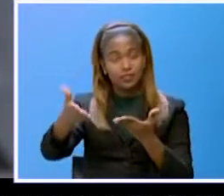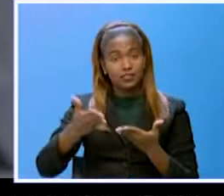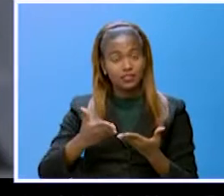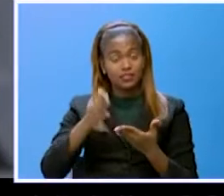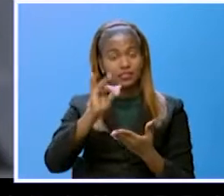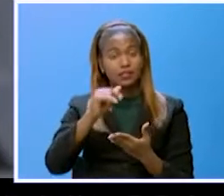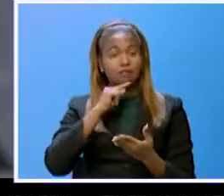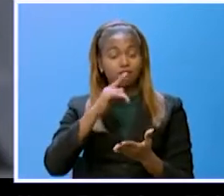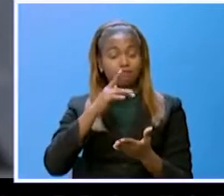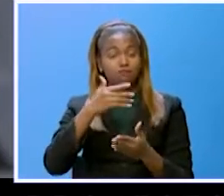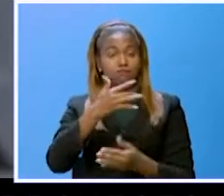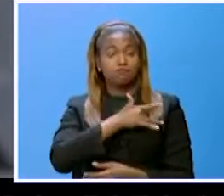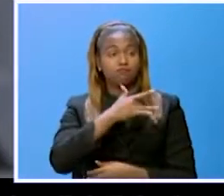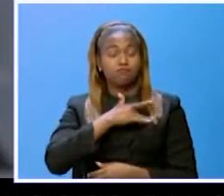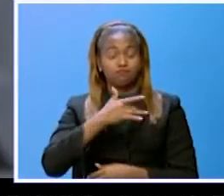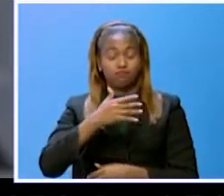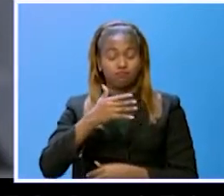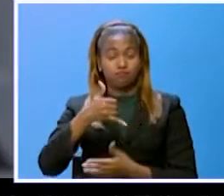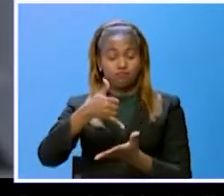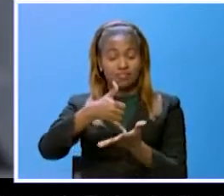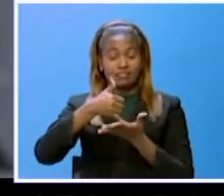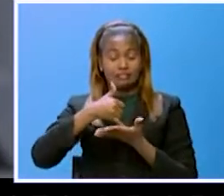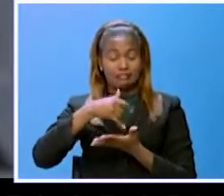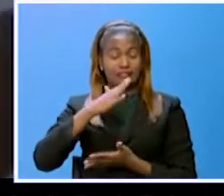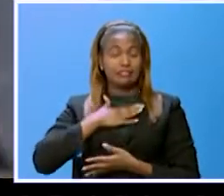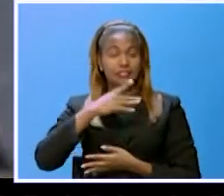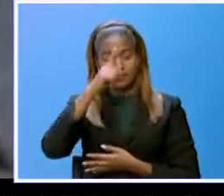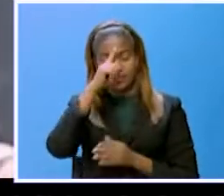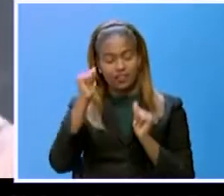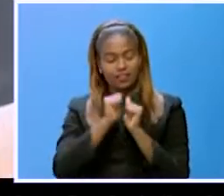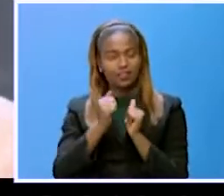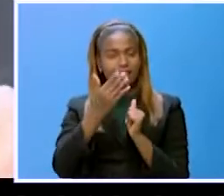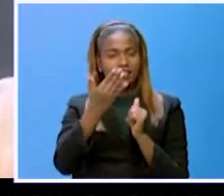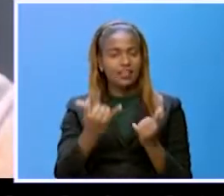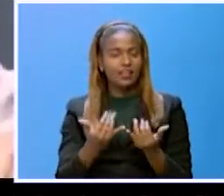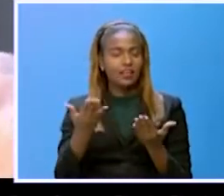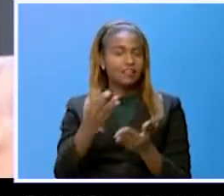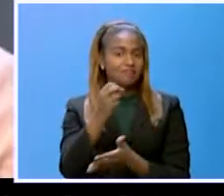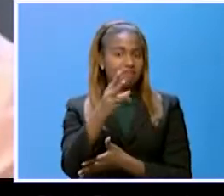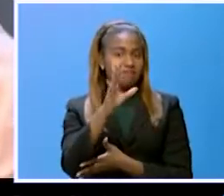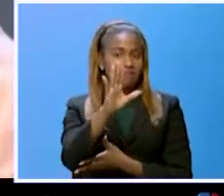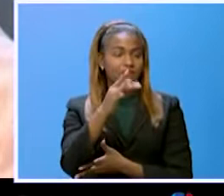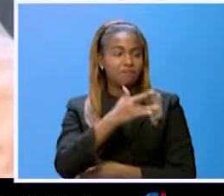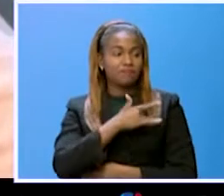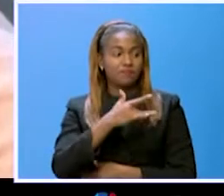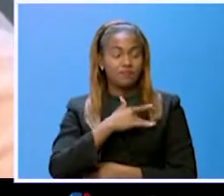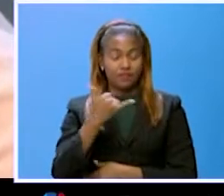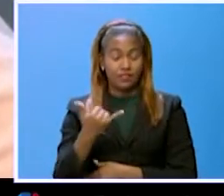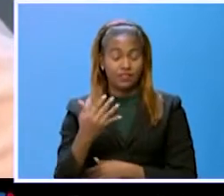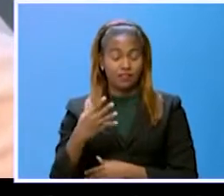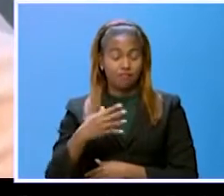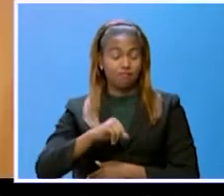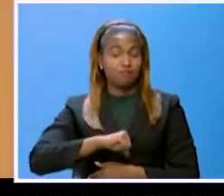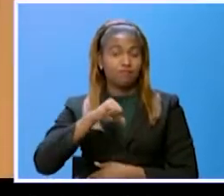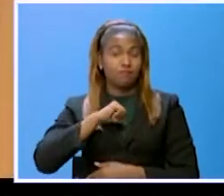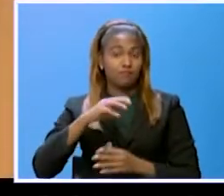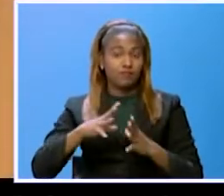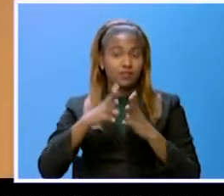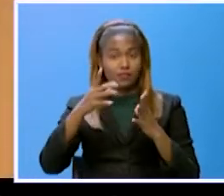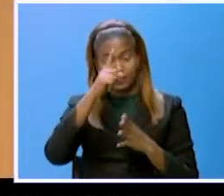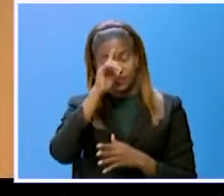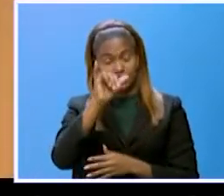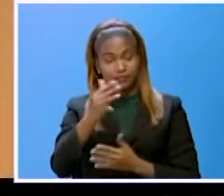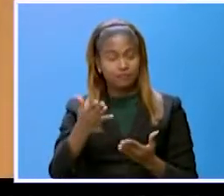un privilegio estar con ustedes en el canal y me siento muy, muy orgulloso de ser de aquí de